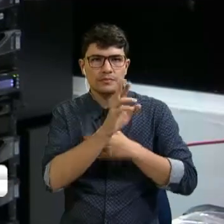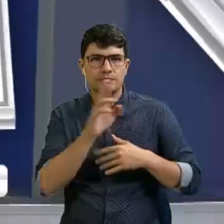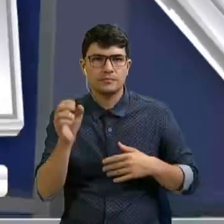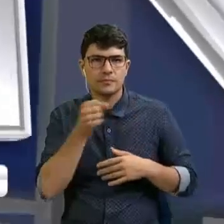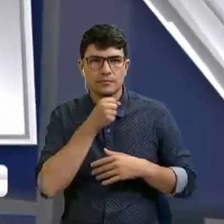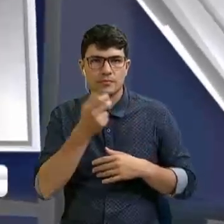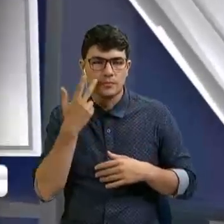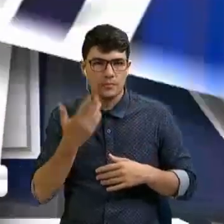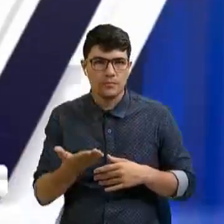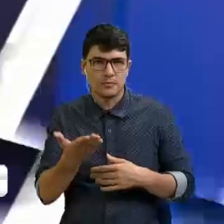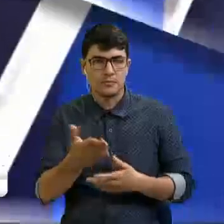de yair lagos